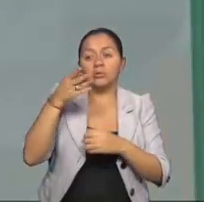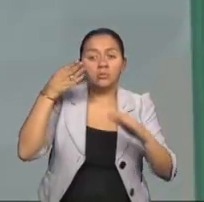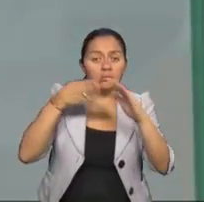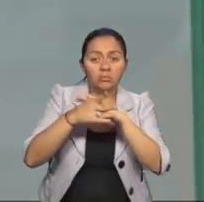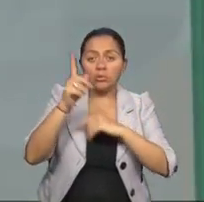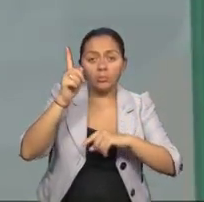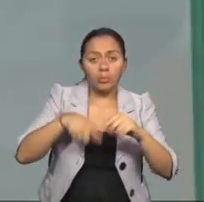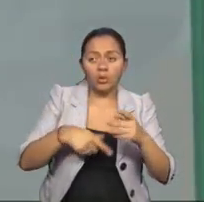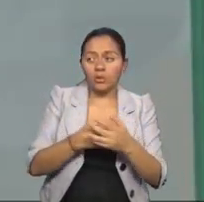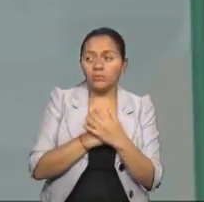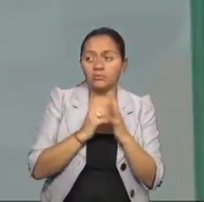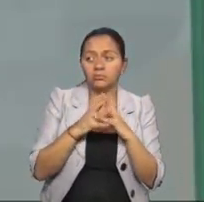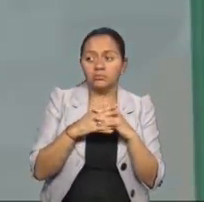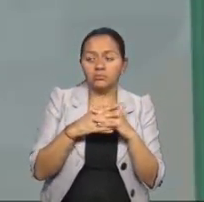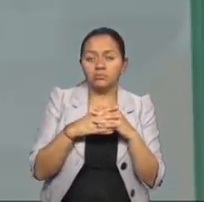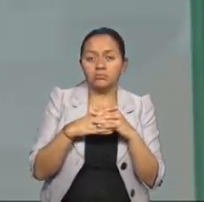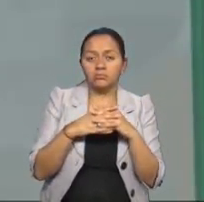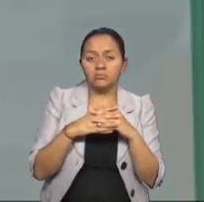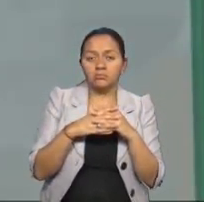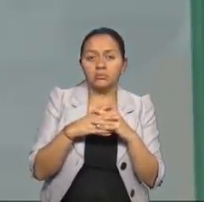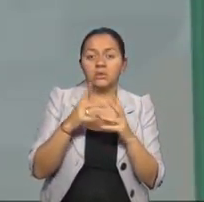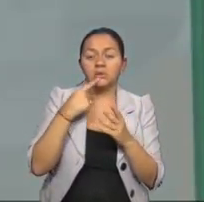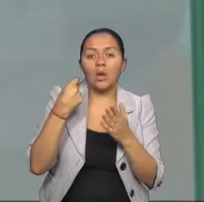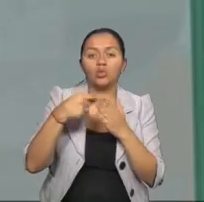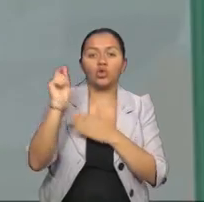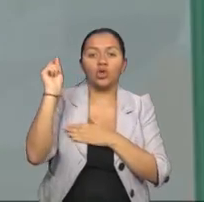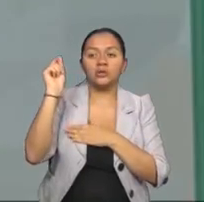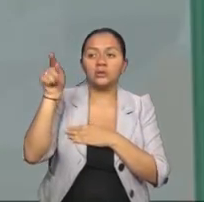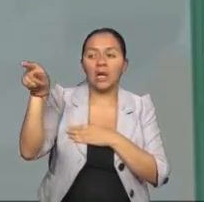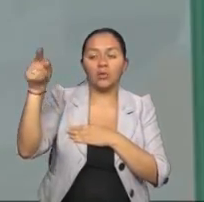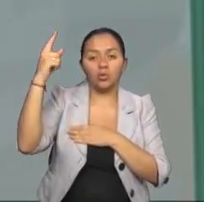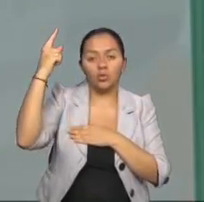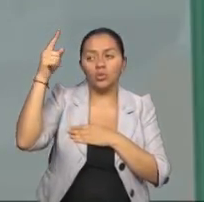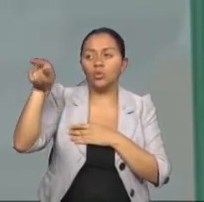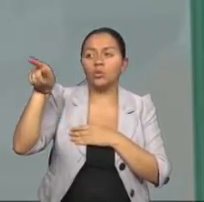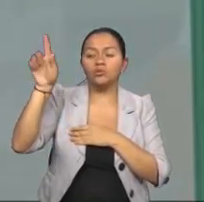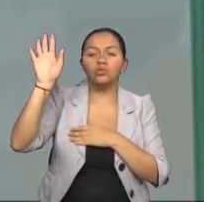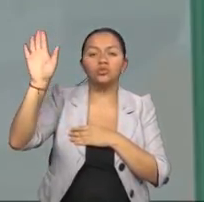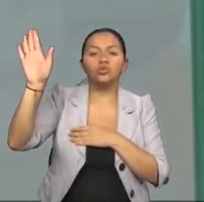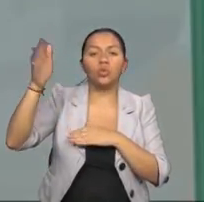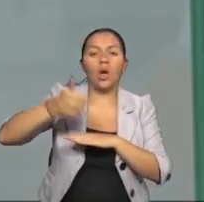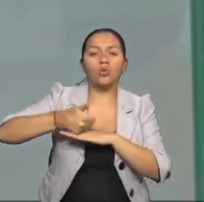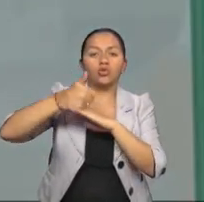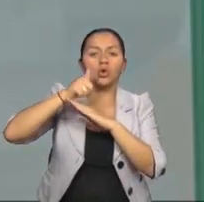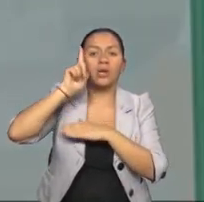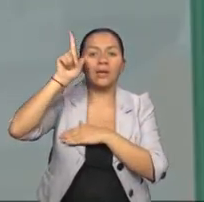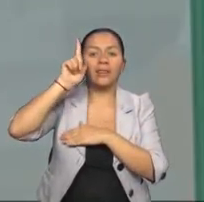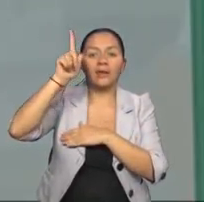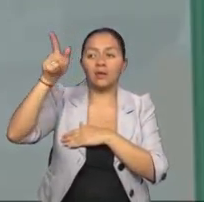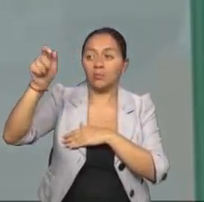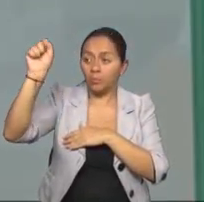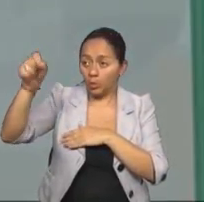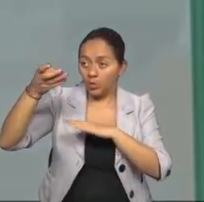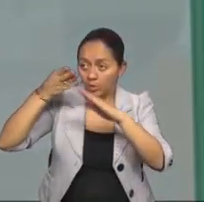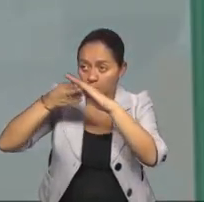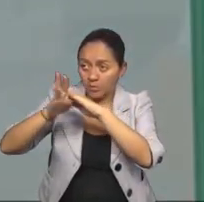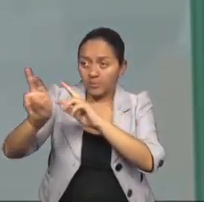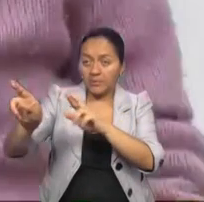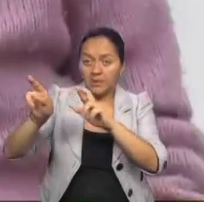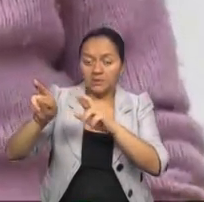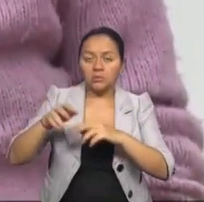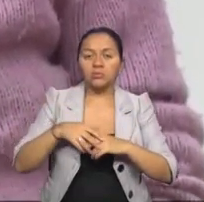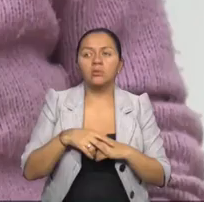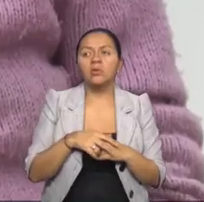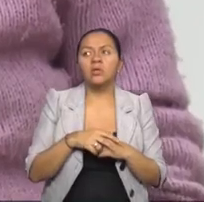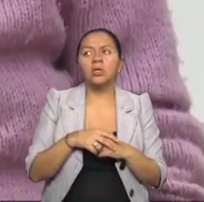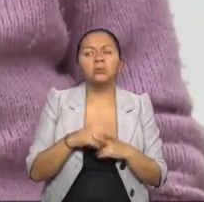porque a veces se pide hasta la autorización dentro de sus estructuras que funcionan así en algunos países no tenemos